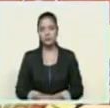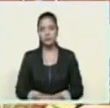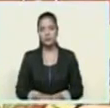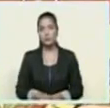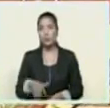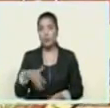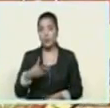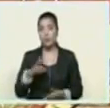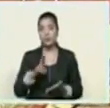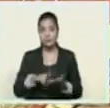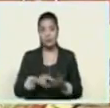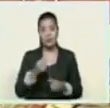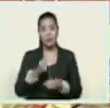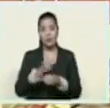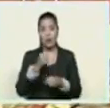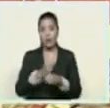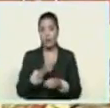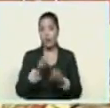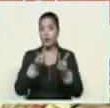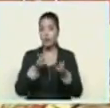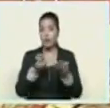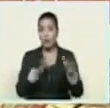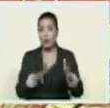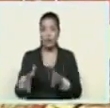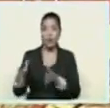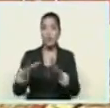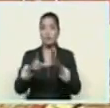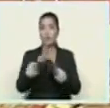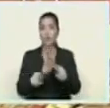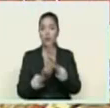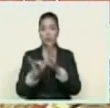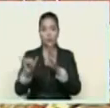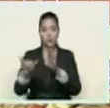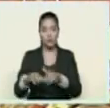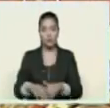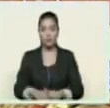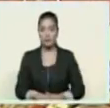para cumplir las grandes tareas del nuevo camino constituyente